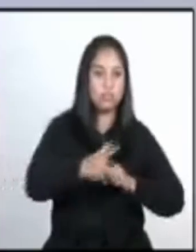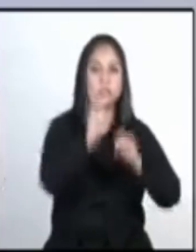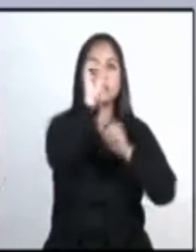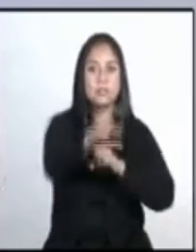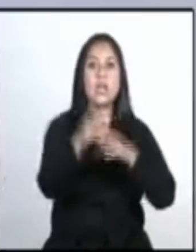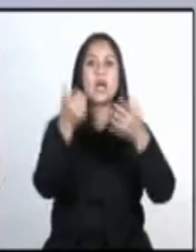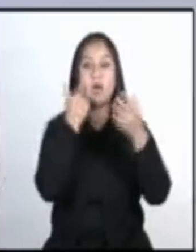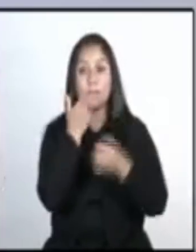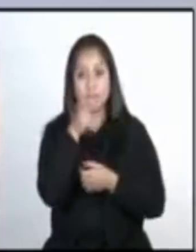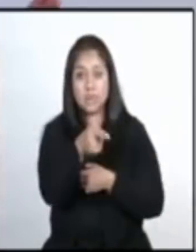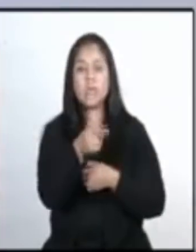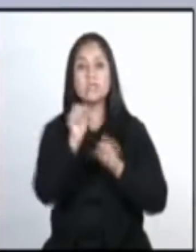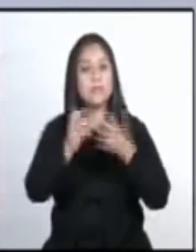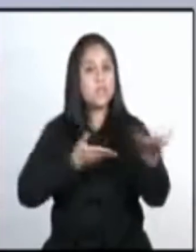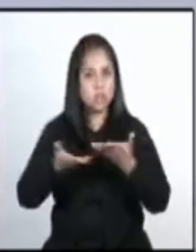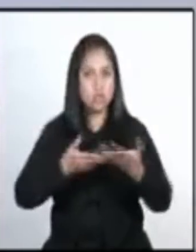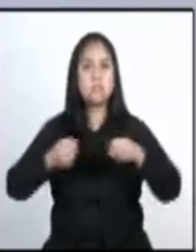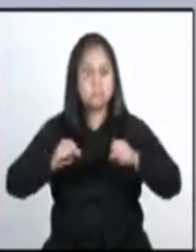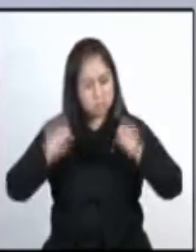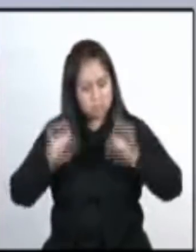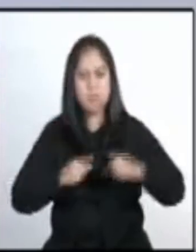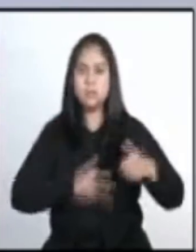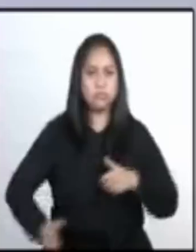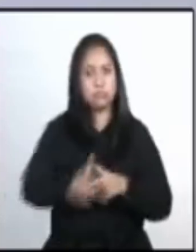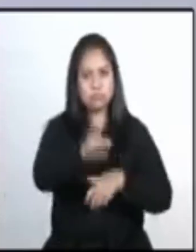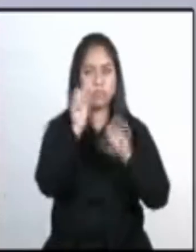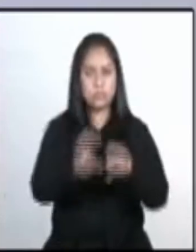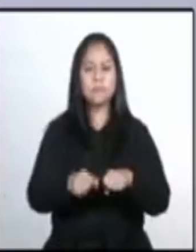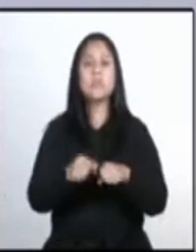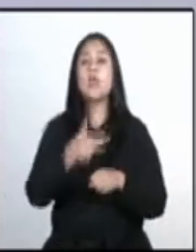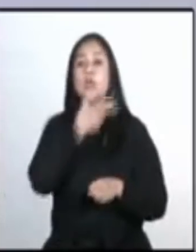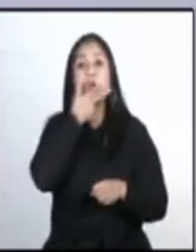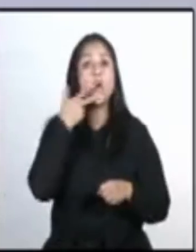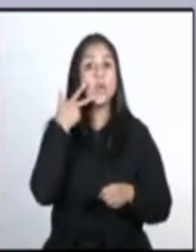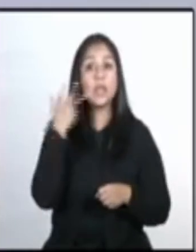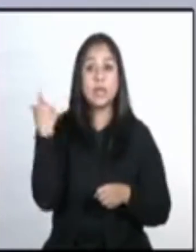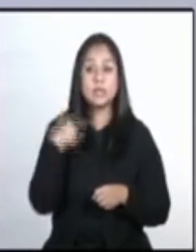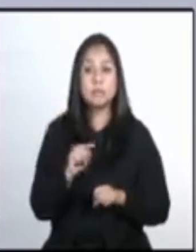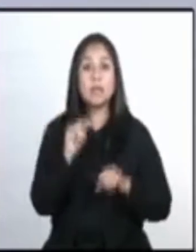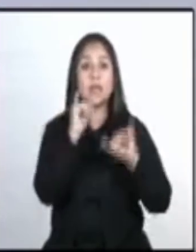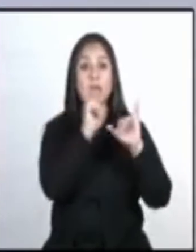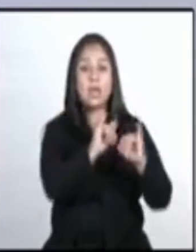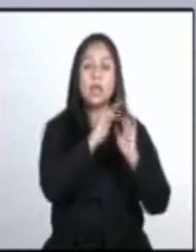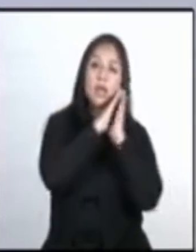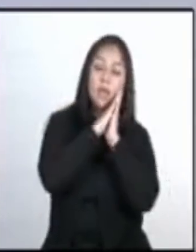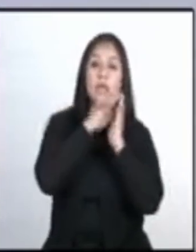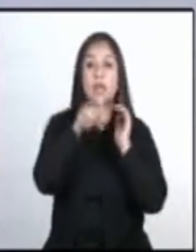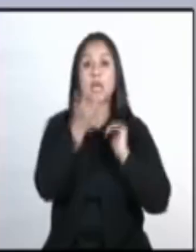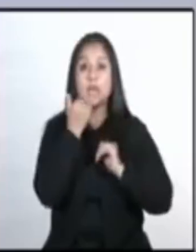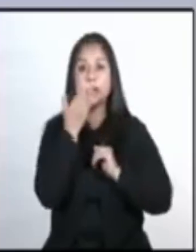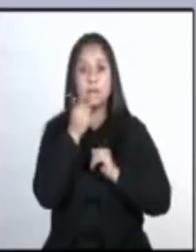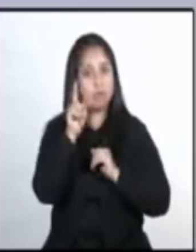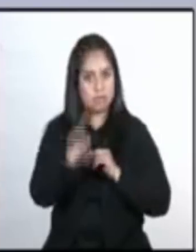al servicio a domicilio podrán continuar haciéndolo. Los hoteles para alojamiento y alimentación